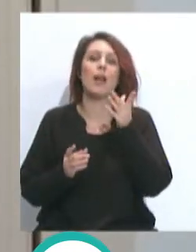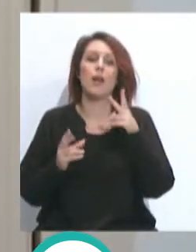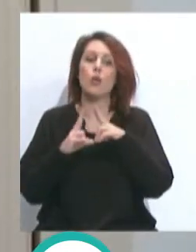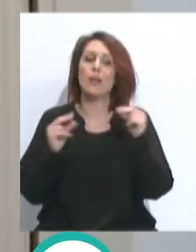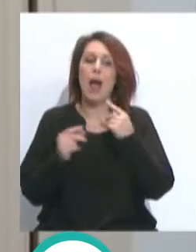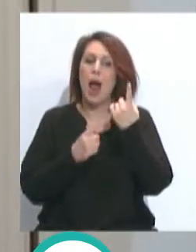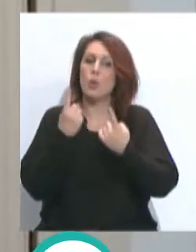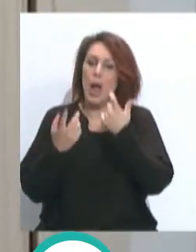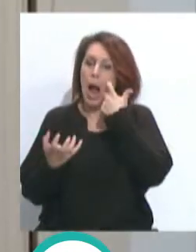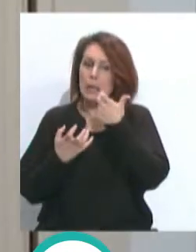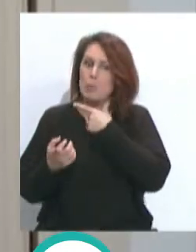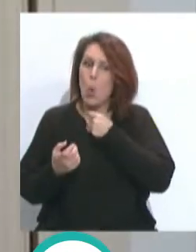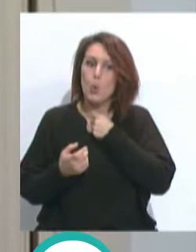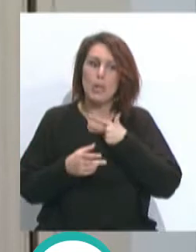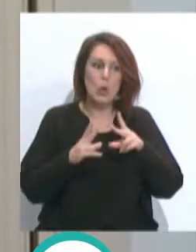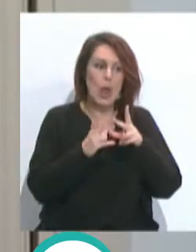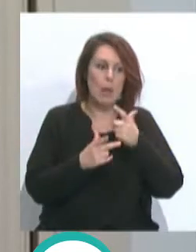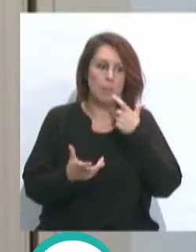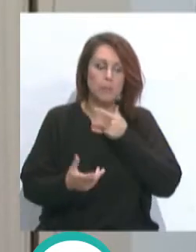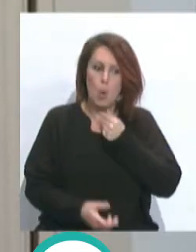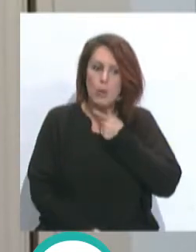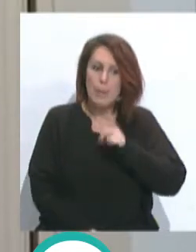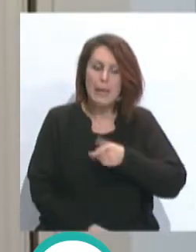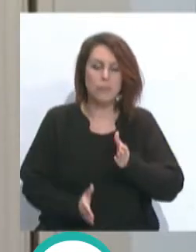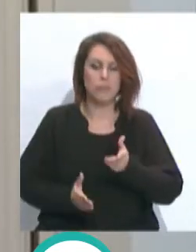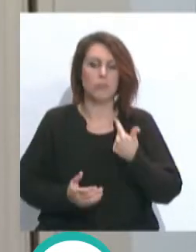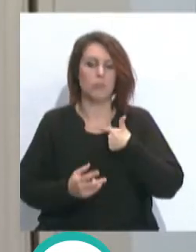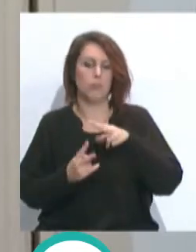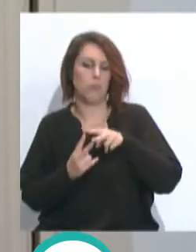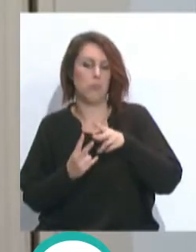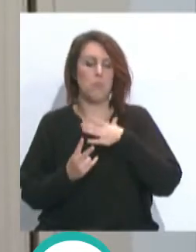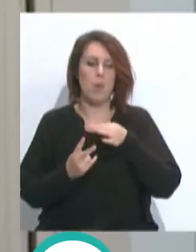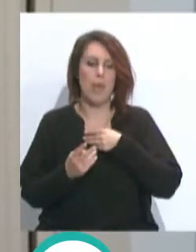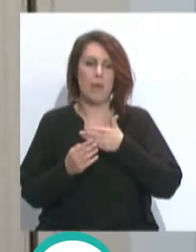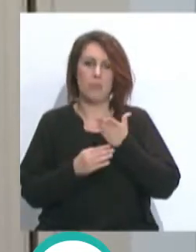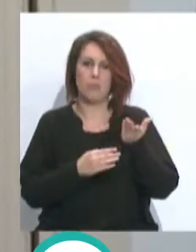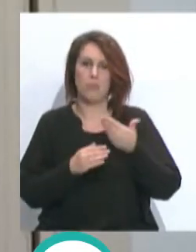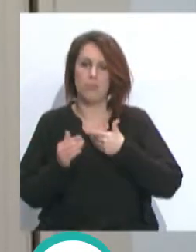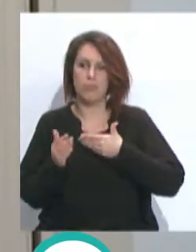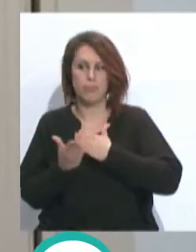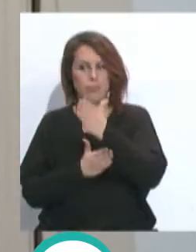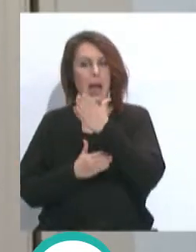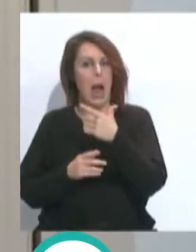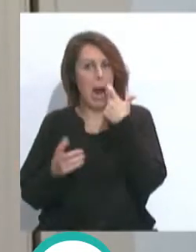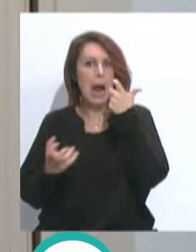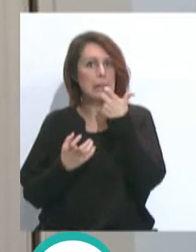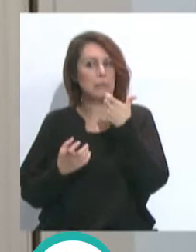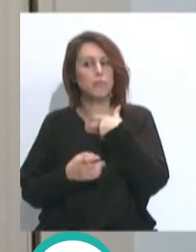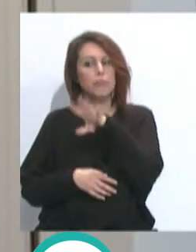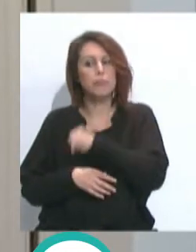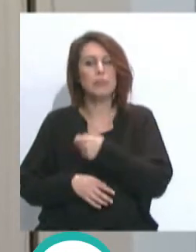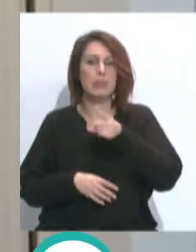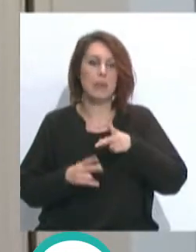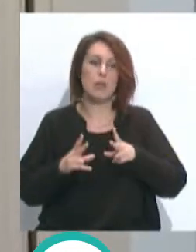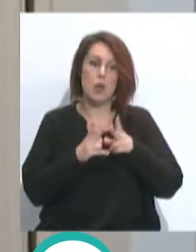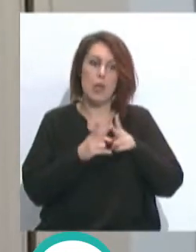que me gustan de arte y algunas carreras que me gustan de sociales. Entonces, con esta opción yo puedo tirar para de superior, para las carreras de arte y para las carreras